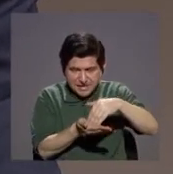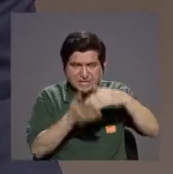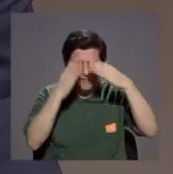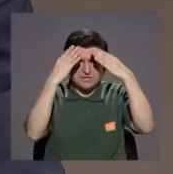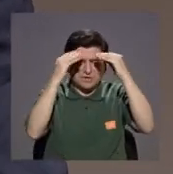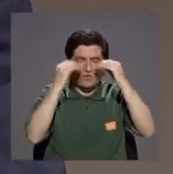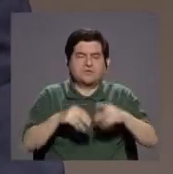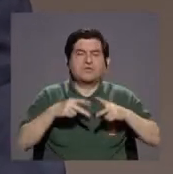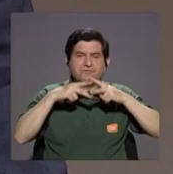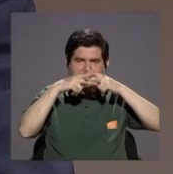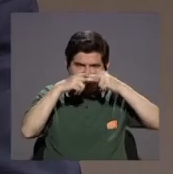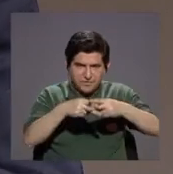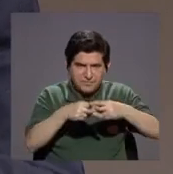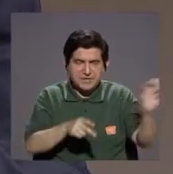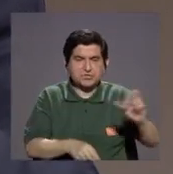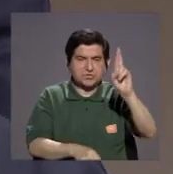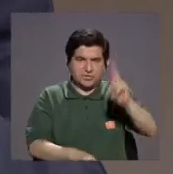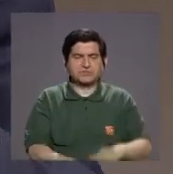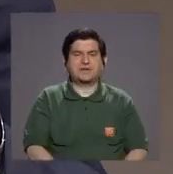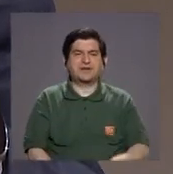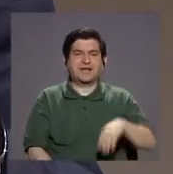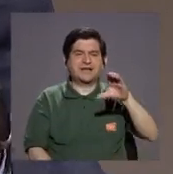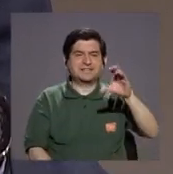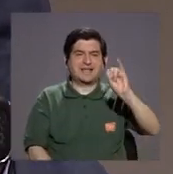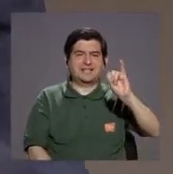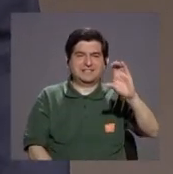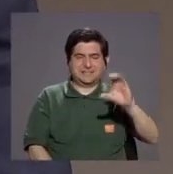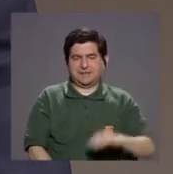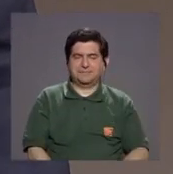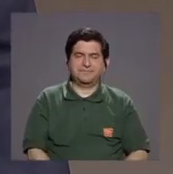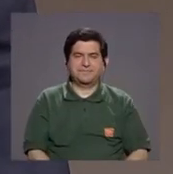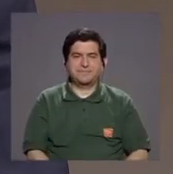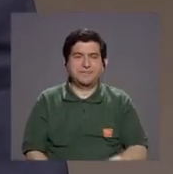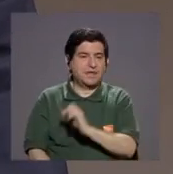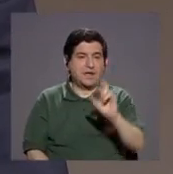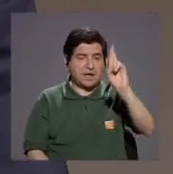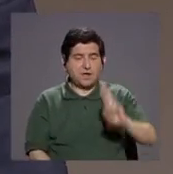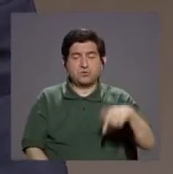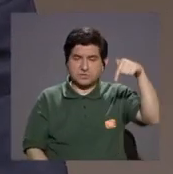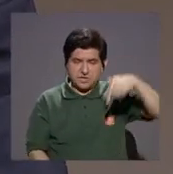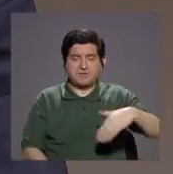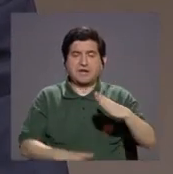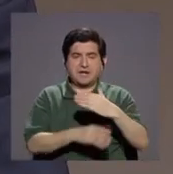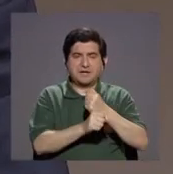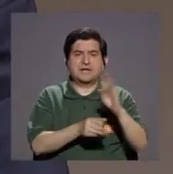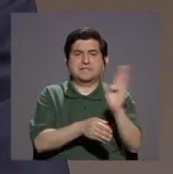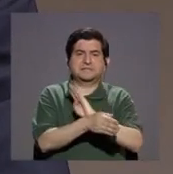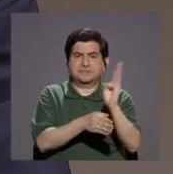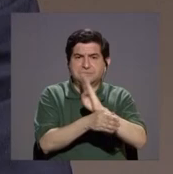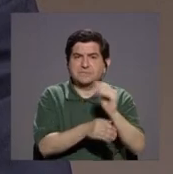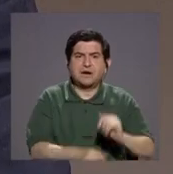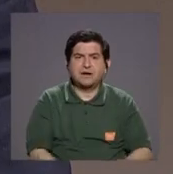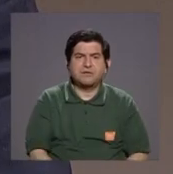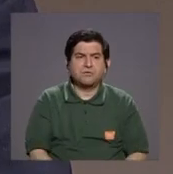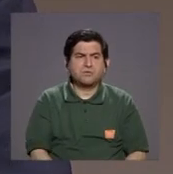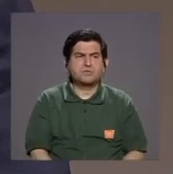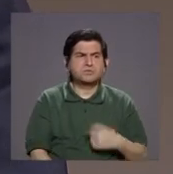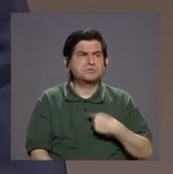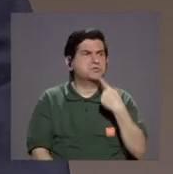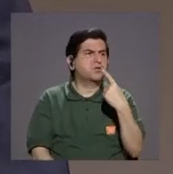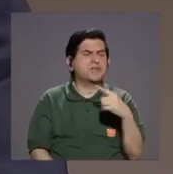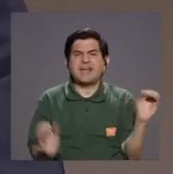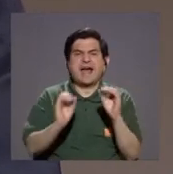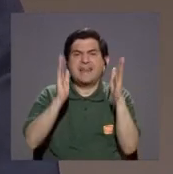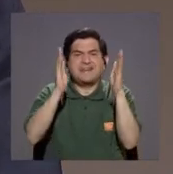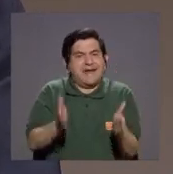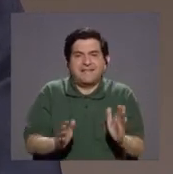crediticia en costa rica bueno los bancos que han hecho eso históricamente han sido me atrevería sin ningún